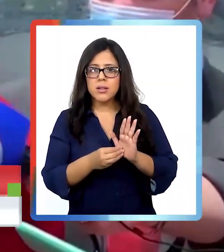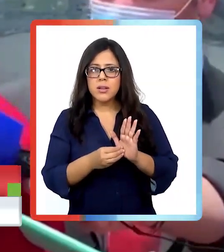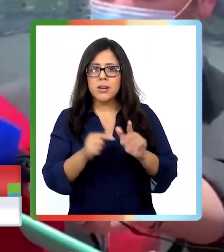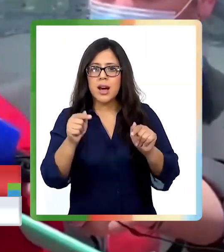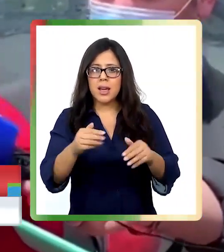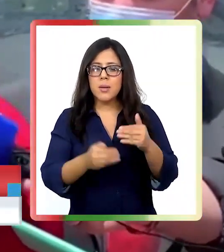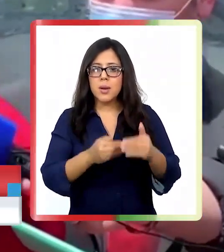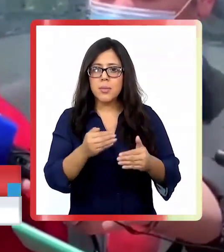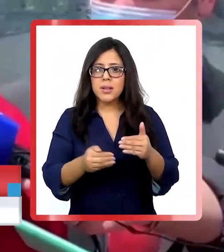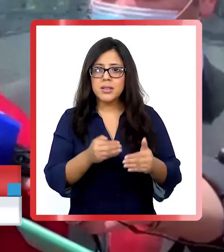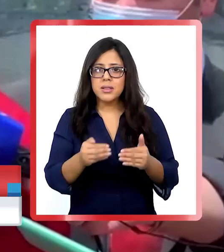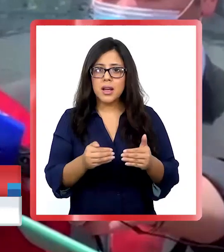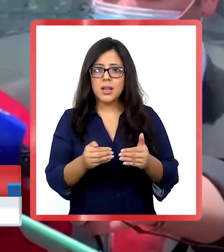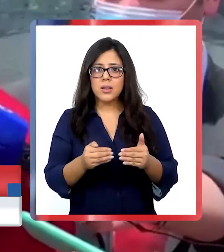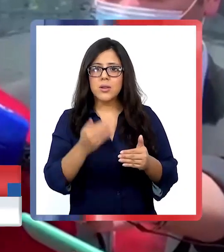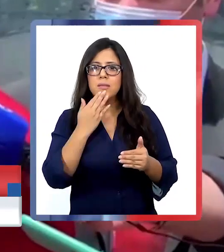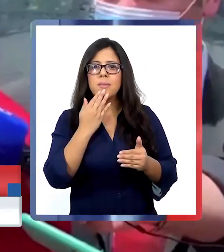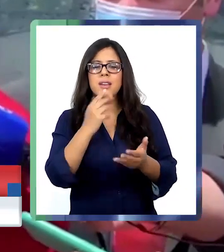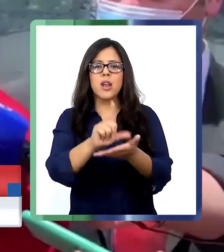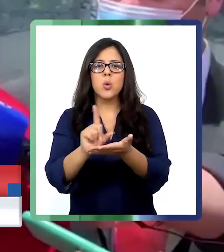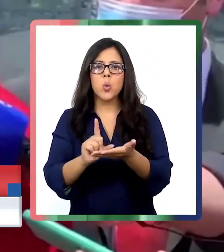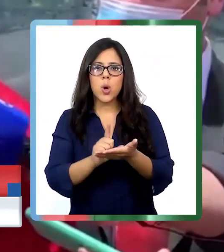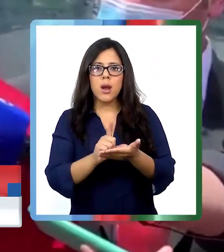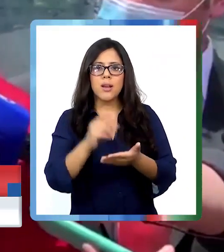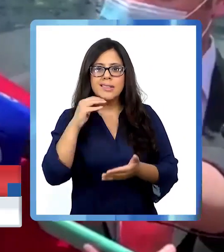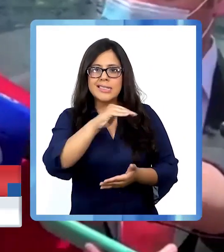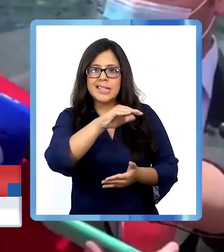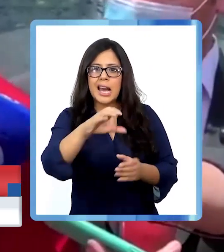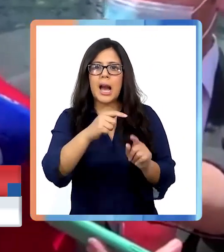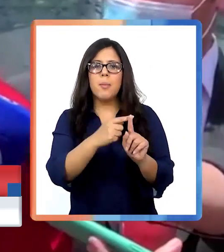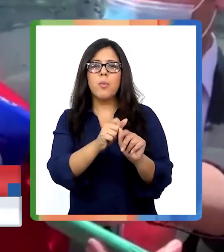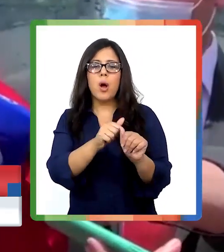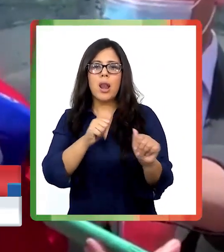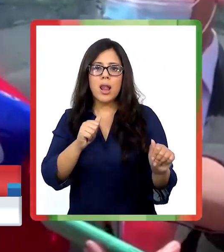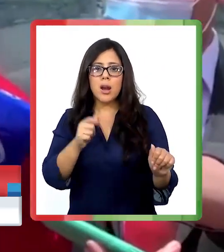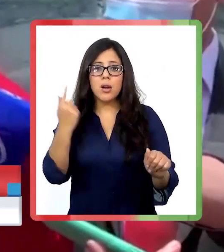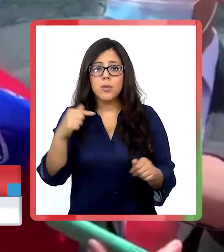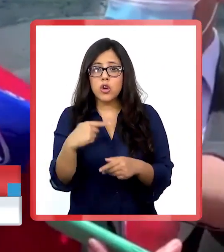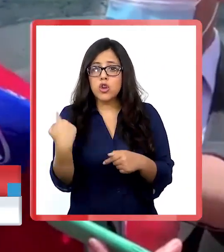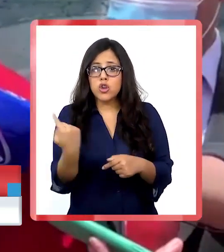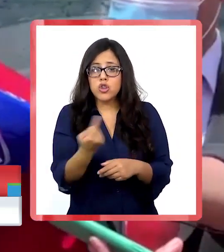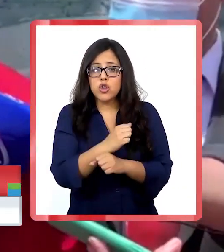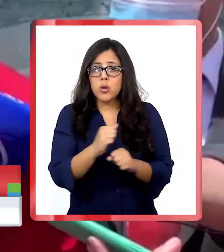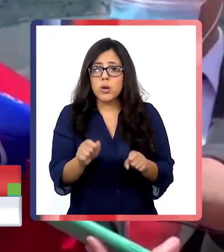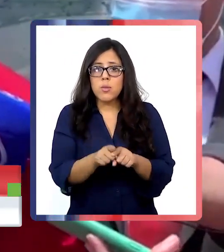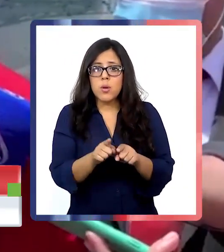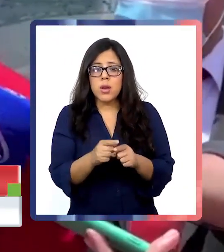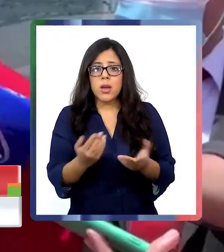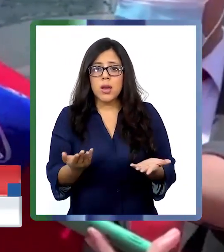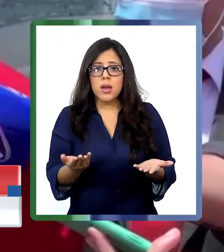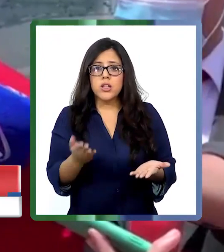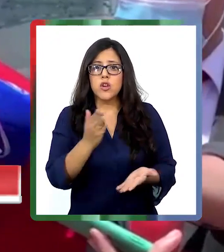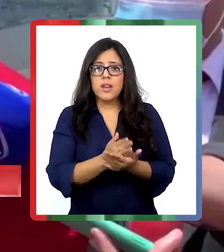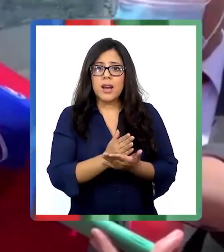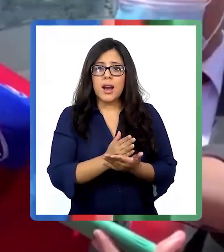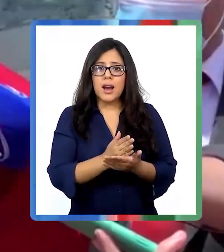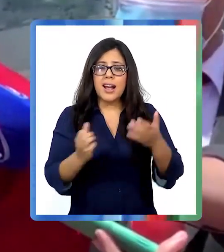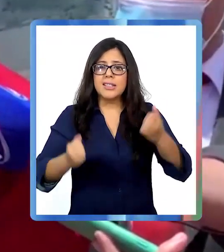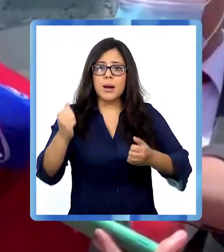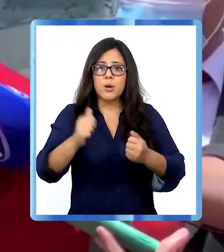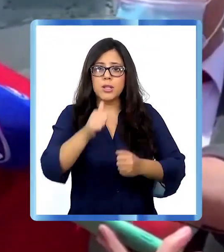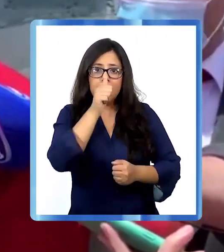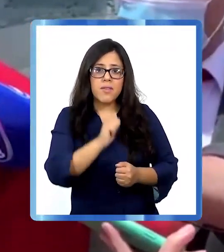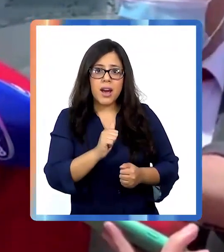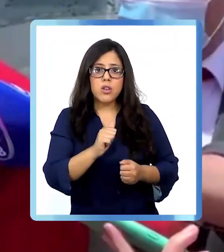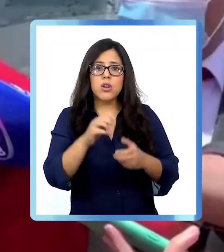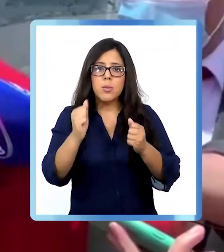elecciones, incrementando la locomoción, sobre todo en los sectores rurales, pero nosotros no podemos obligar al transporte privado, en